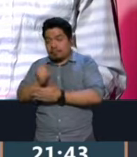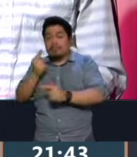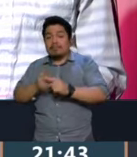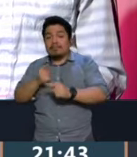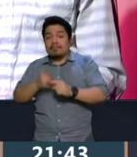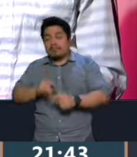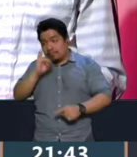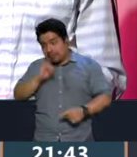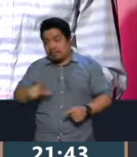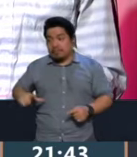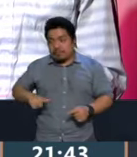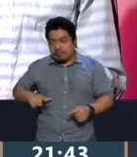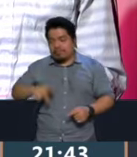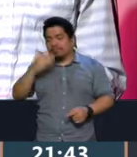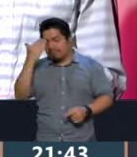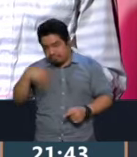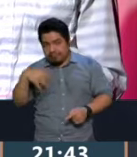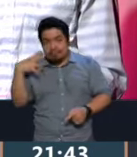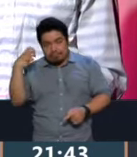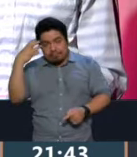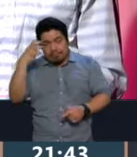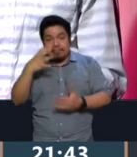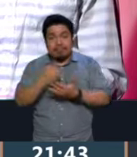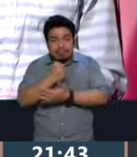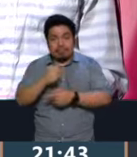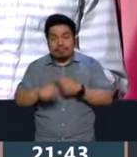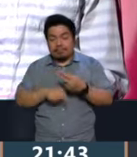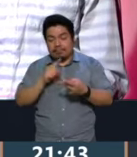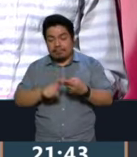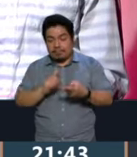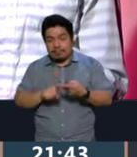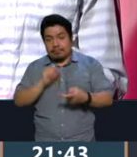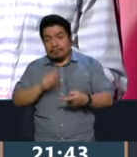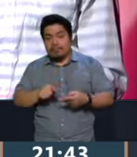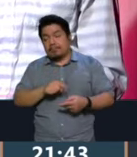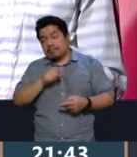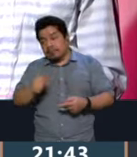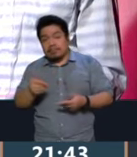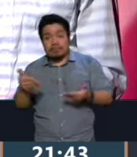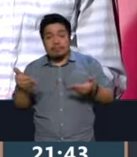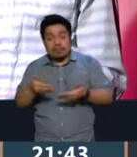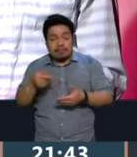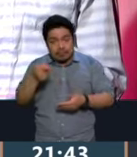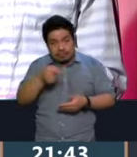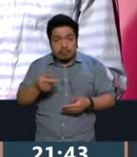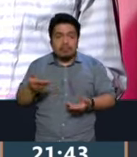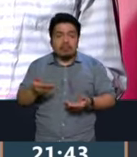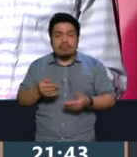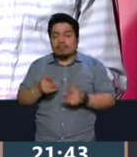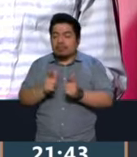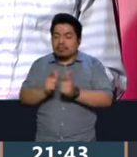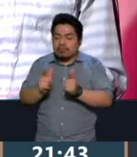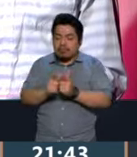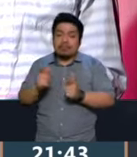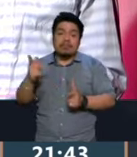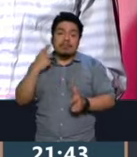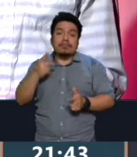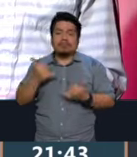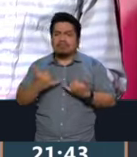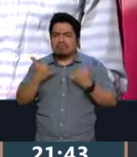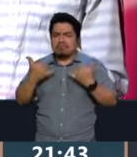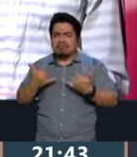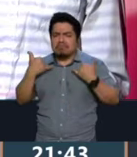quedar de jefe de gobierno, que estoy segura que es Santiago Taboada, y presentar una visión nueva. Y voy también un poco al tema de partido, ¿no? O sea, los